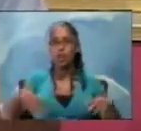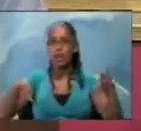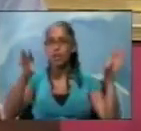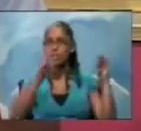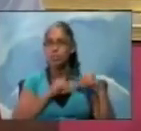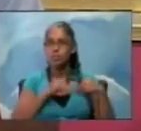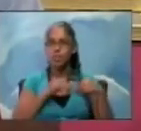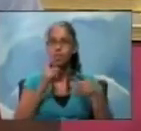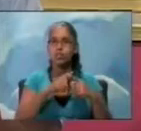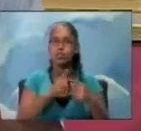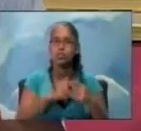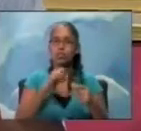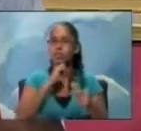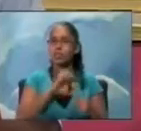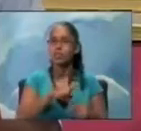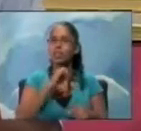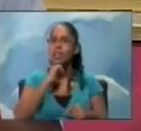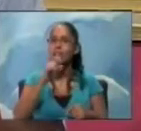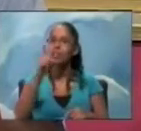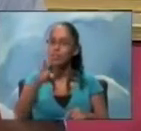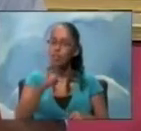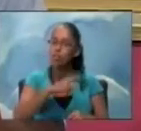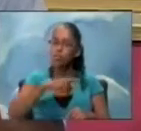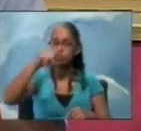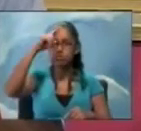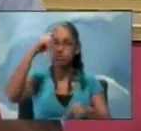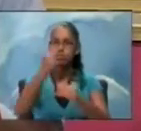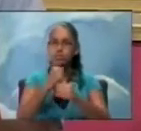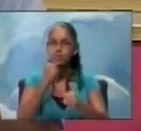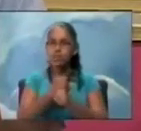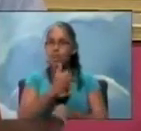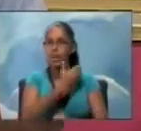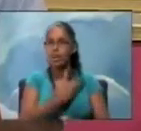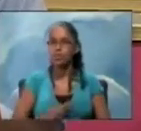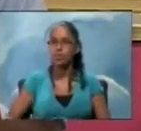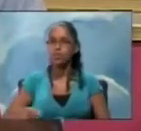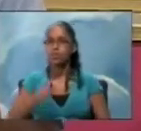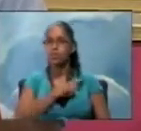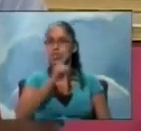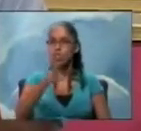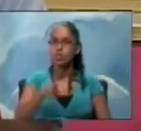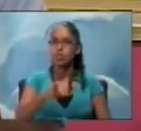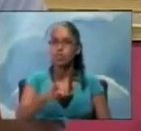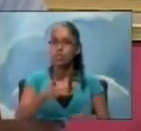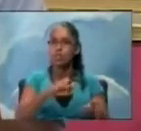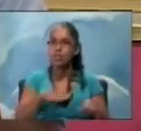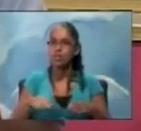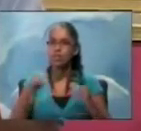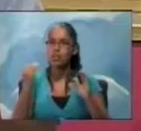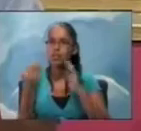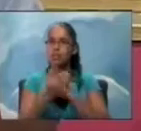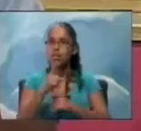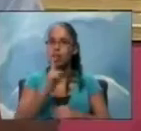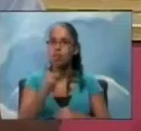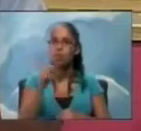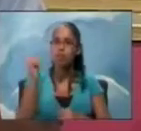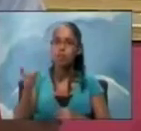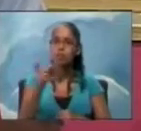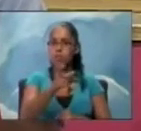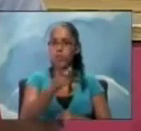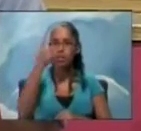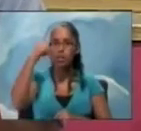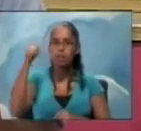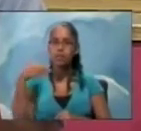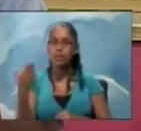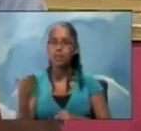la parábola es de un labrador, el dueño de una finca, contrató a unas personas para que